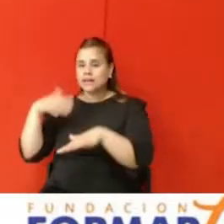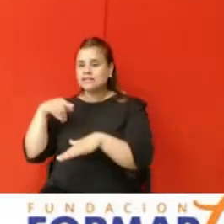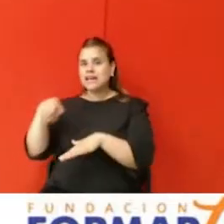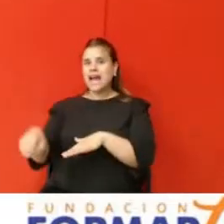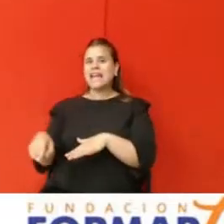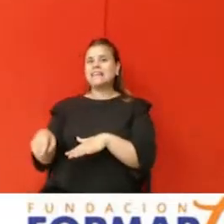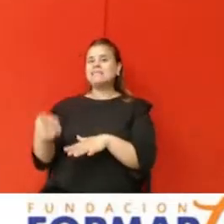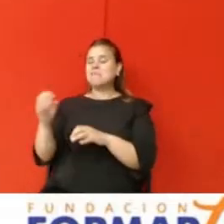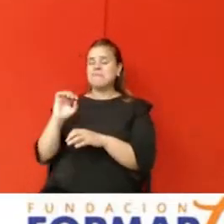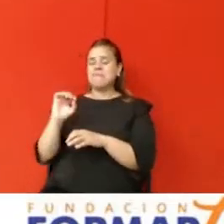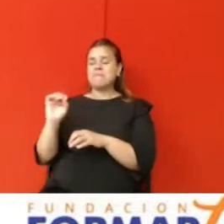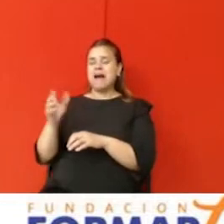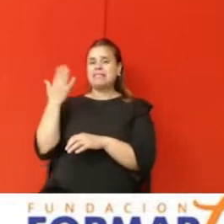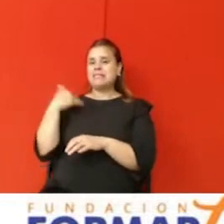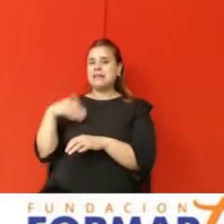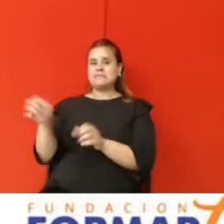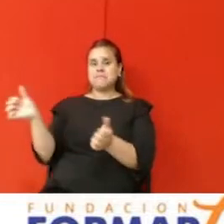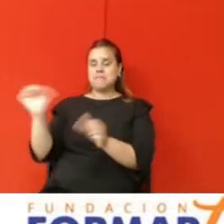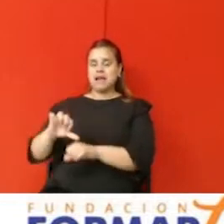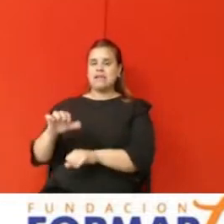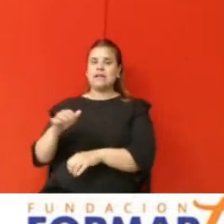peor el servicio.